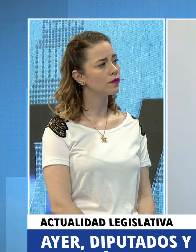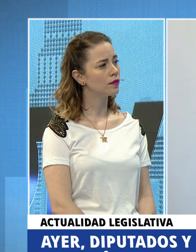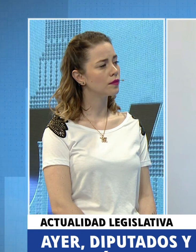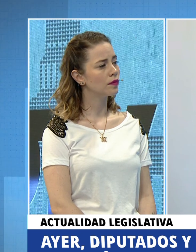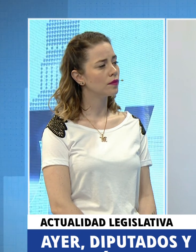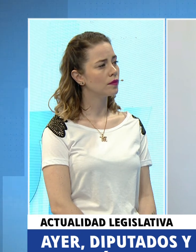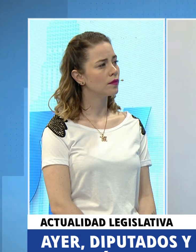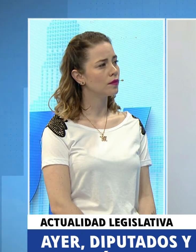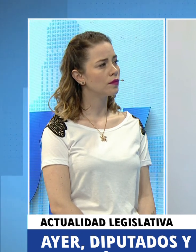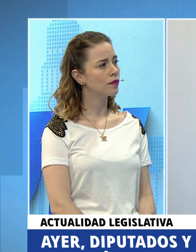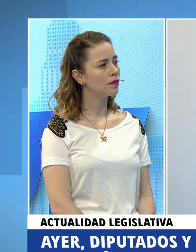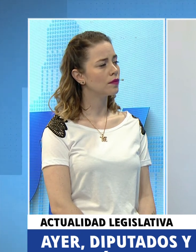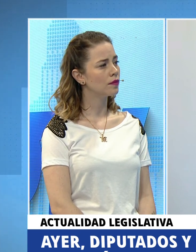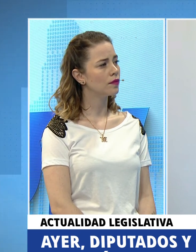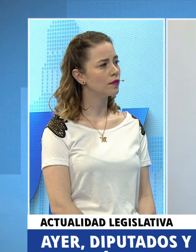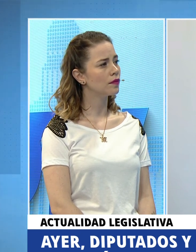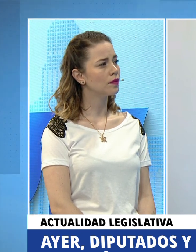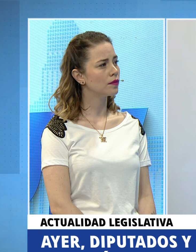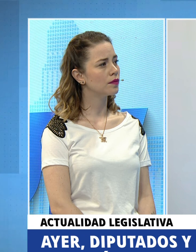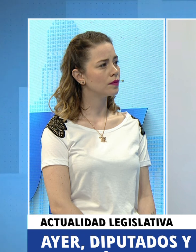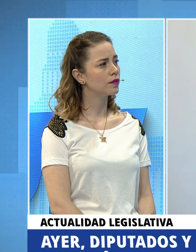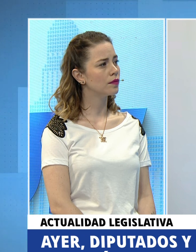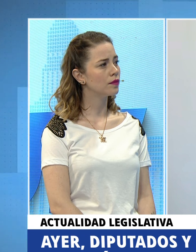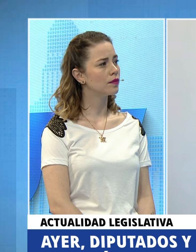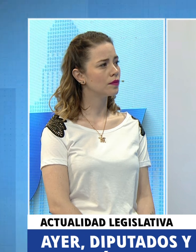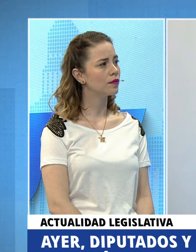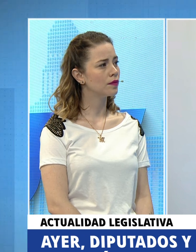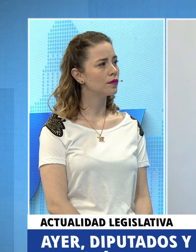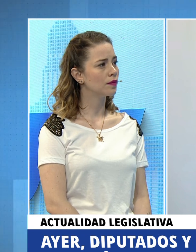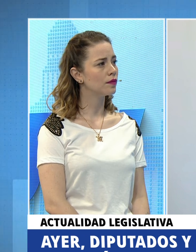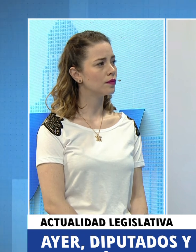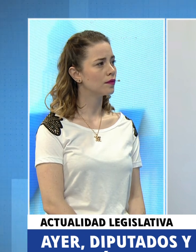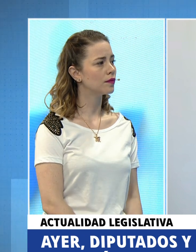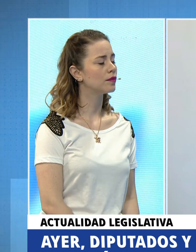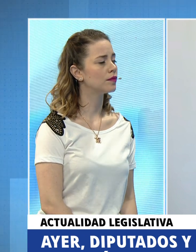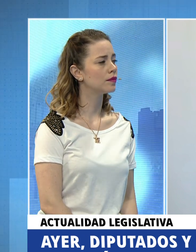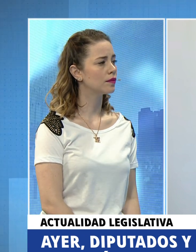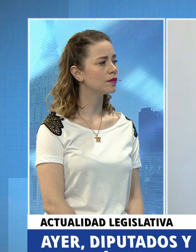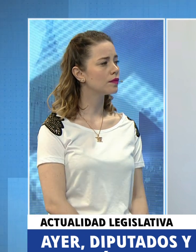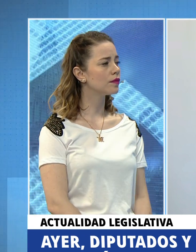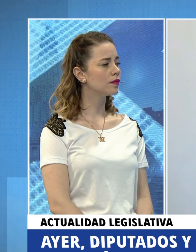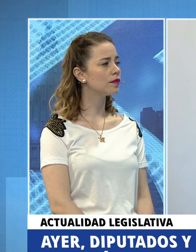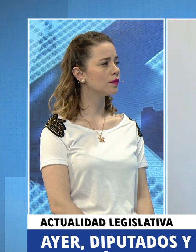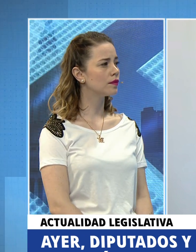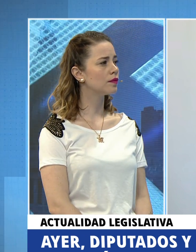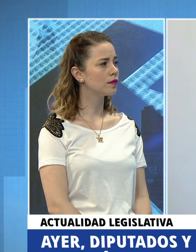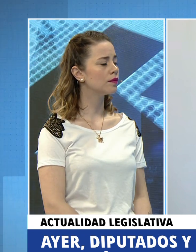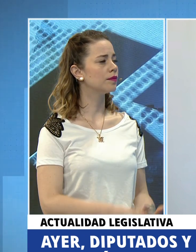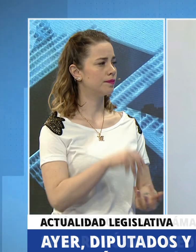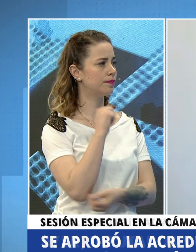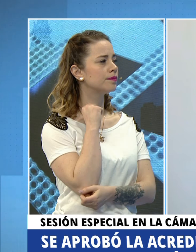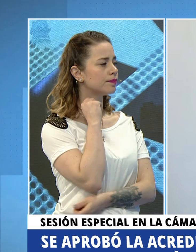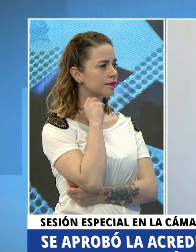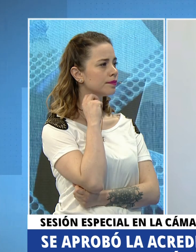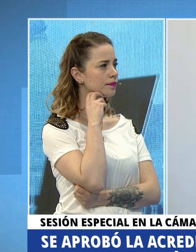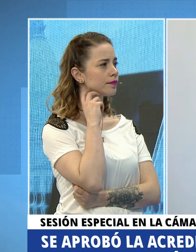es que por ahí nosotros creemos que una vez que pagamos con el débito, el monto se le debita